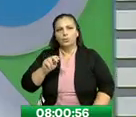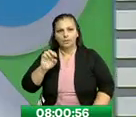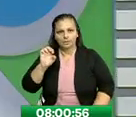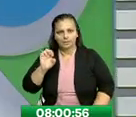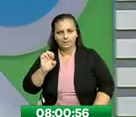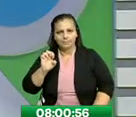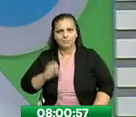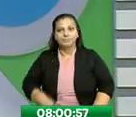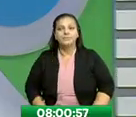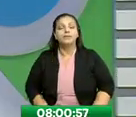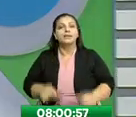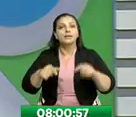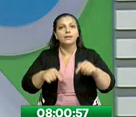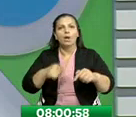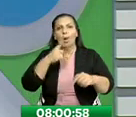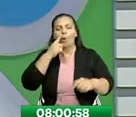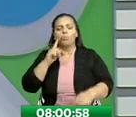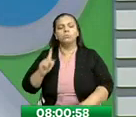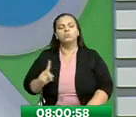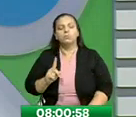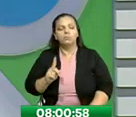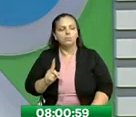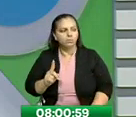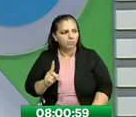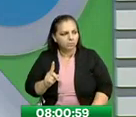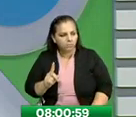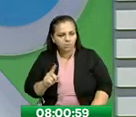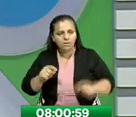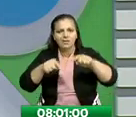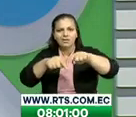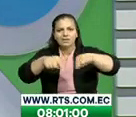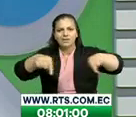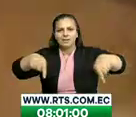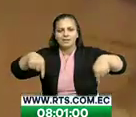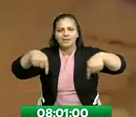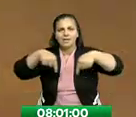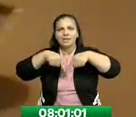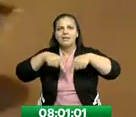esto en pleno centro de la urbe. Aquí los detalles.